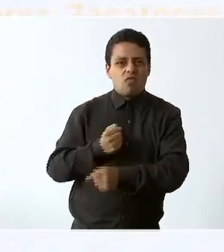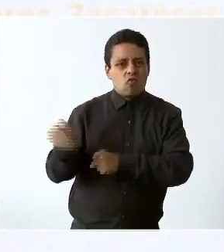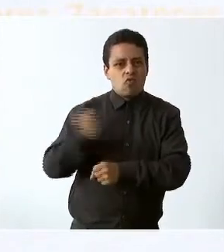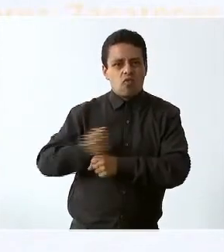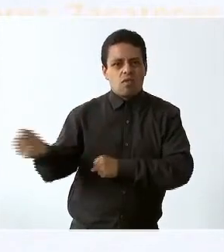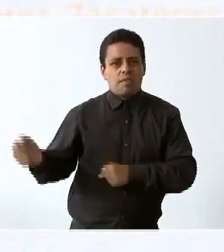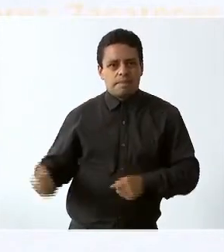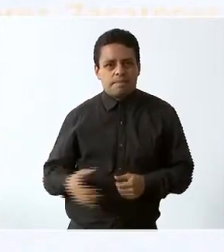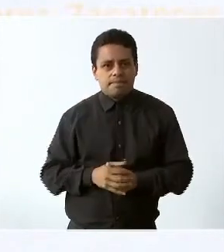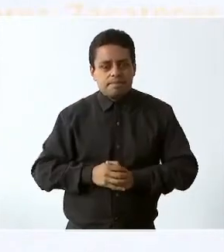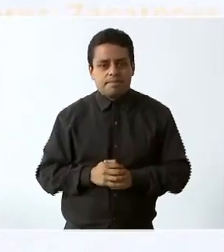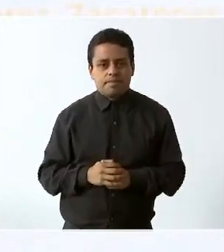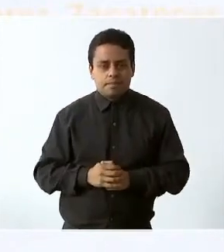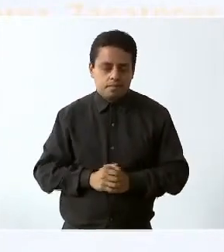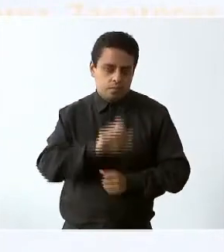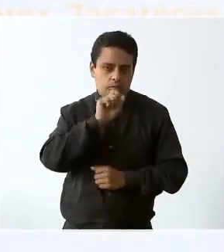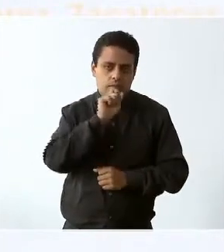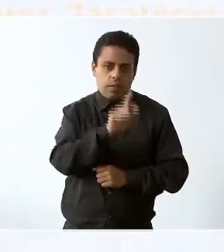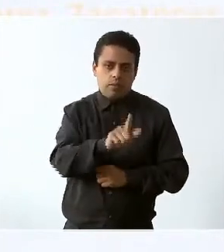También